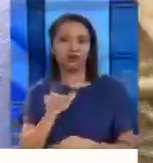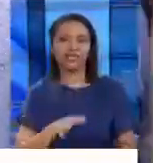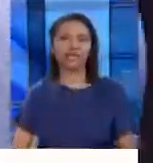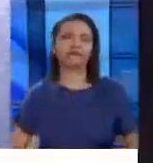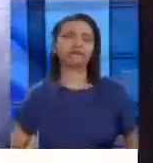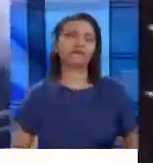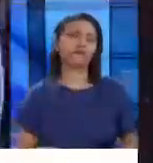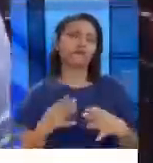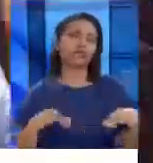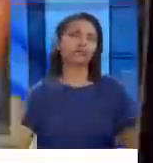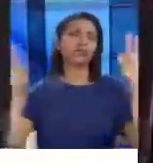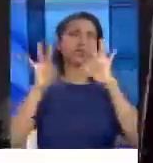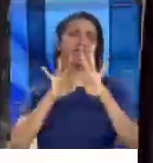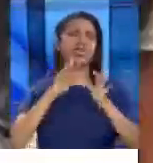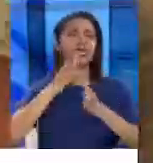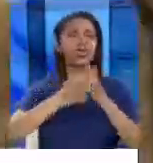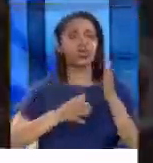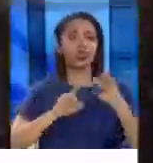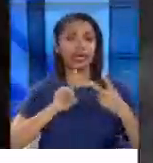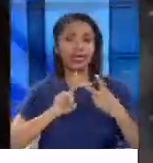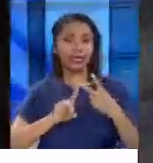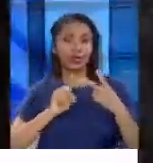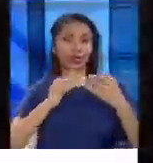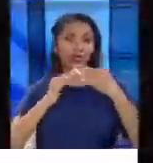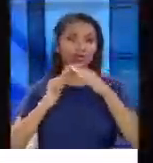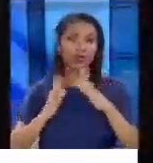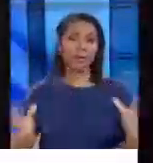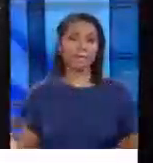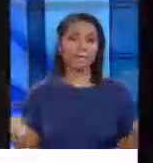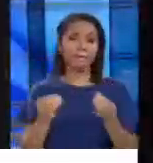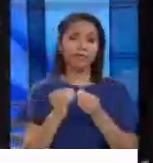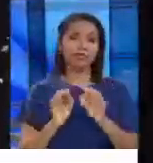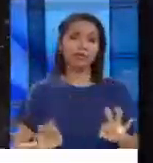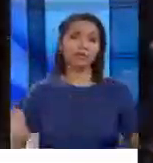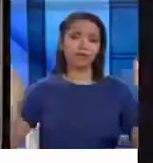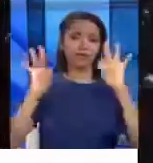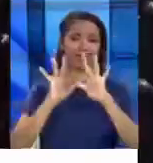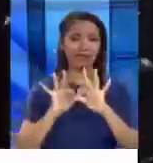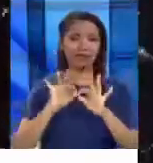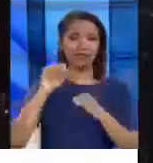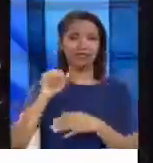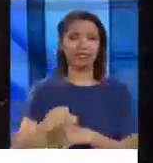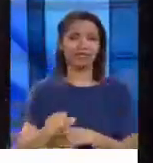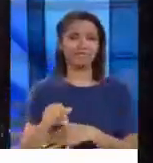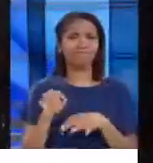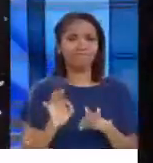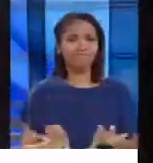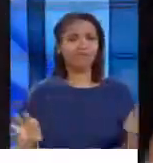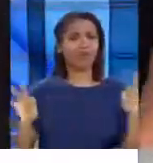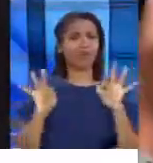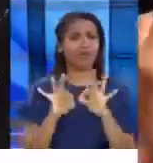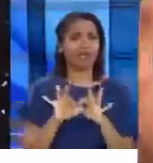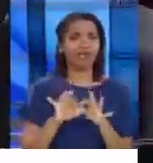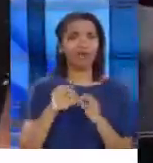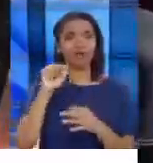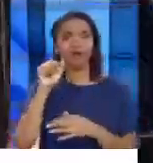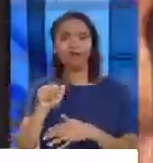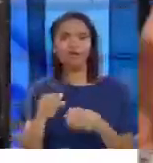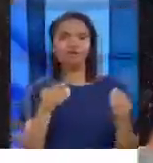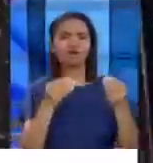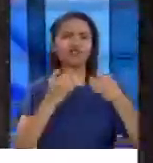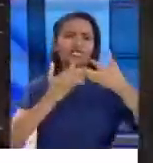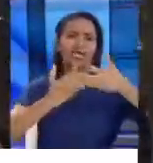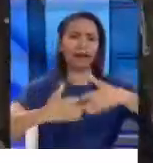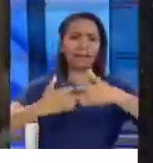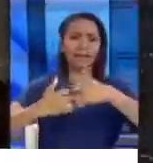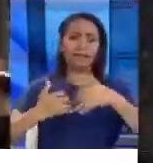de la provincia de Colón, la segunda ciudad más importante del país, está en que precisamente es el hub logístico, y esa cadena de suministros se ha